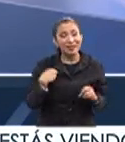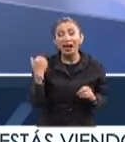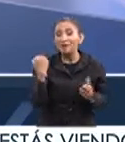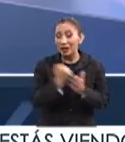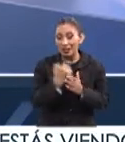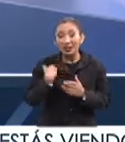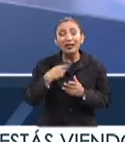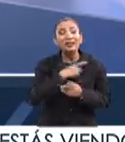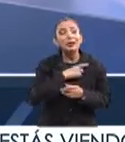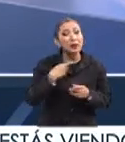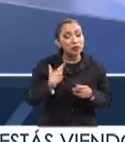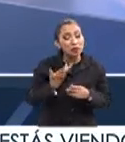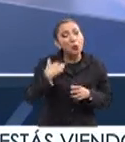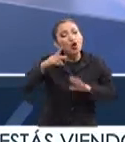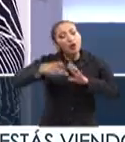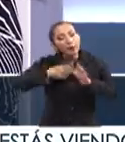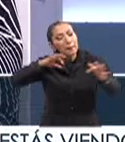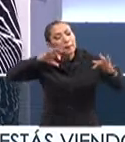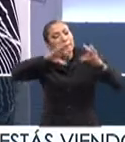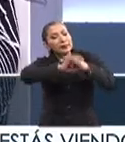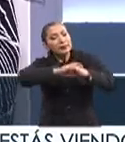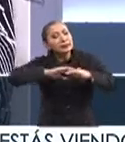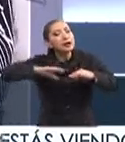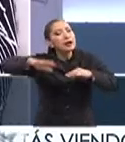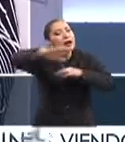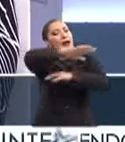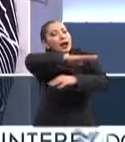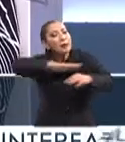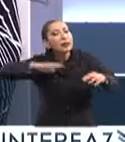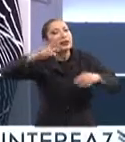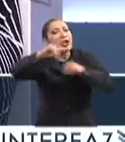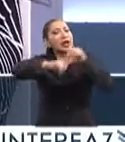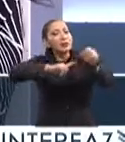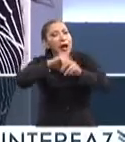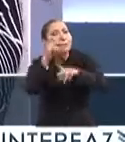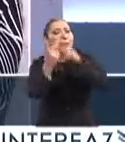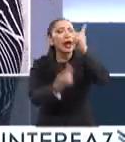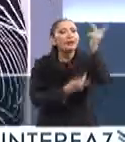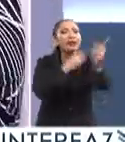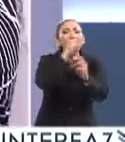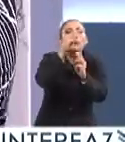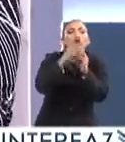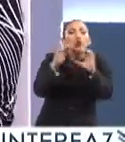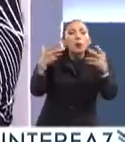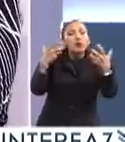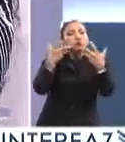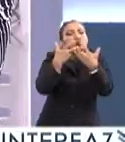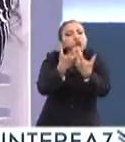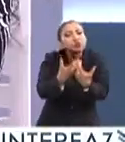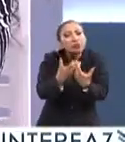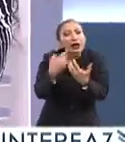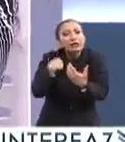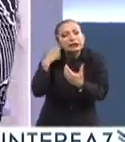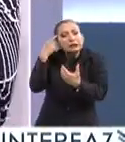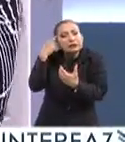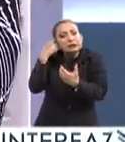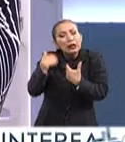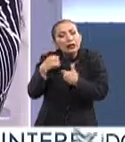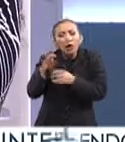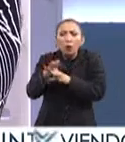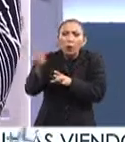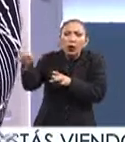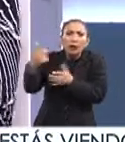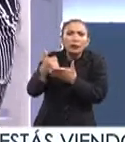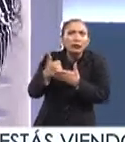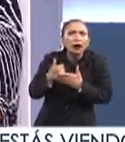bien mencionabas, a nuestra relación con el medio de una forma más armónica. Y esta forma armónica es comprendiendo cómo opera y qué